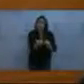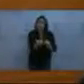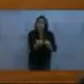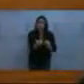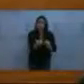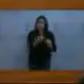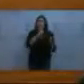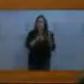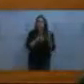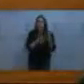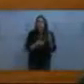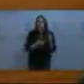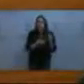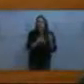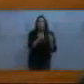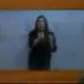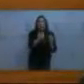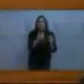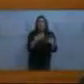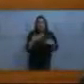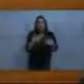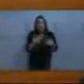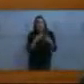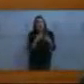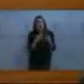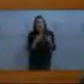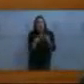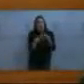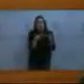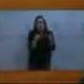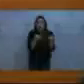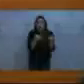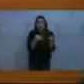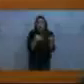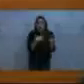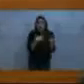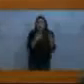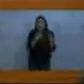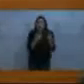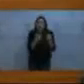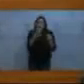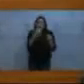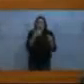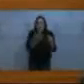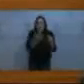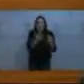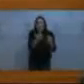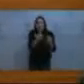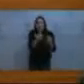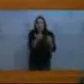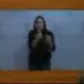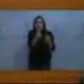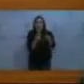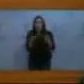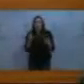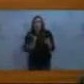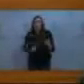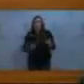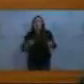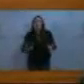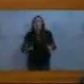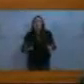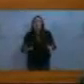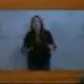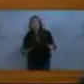de futuro de la sanidad asturiana que conozca las necesidades futuras de personal. Y otra, 2, que es